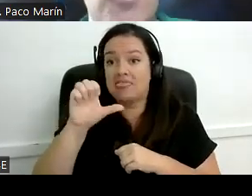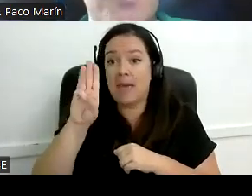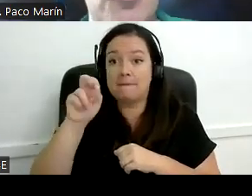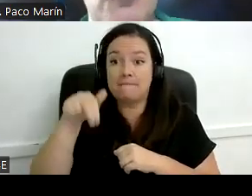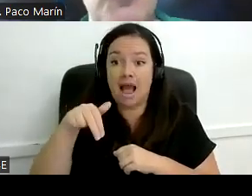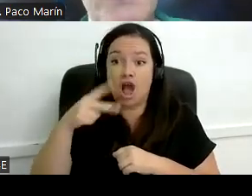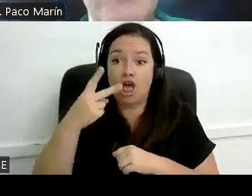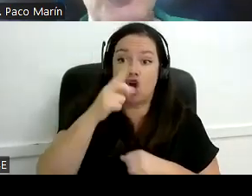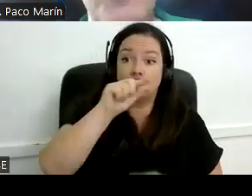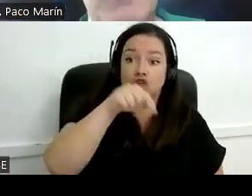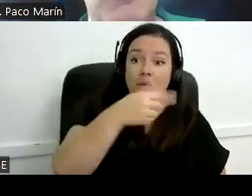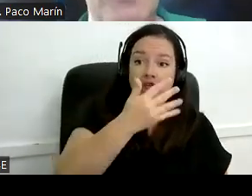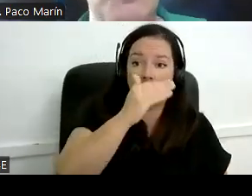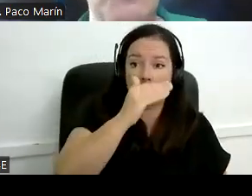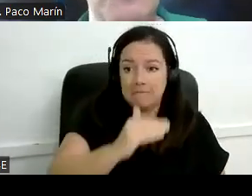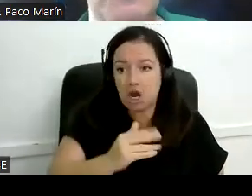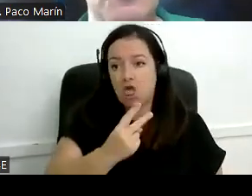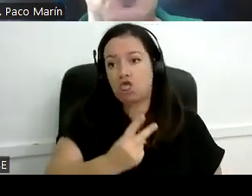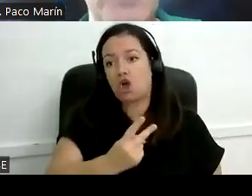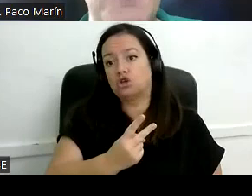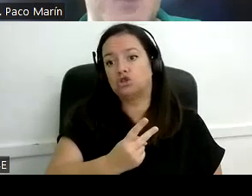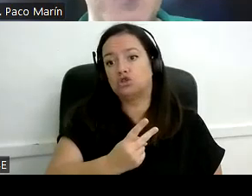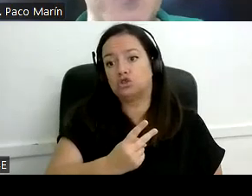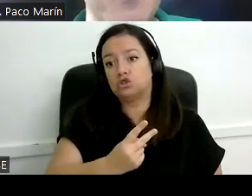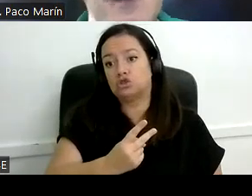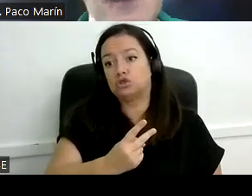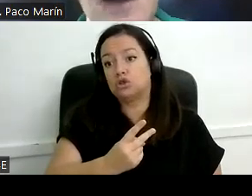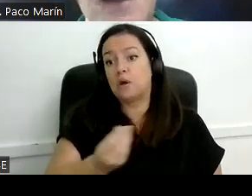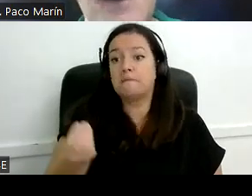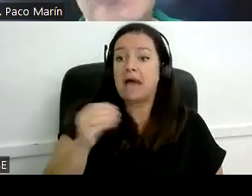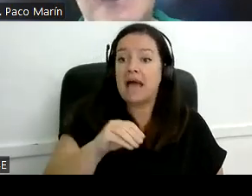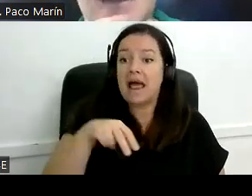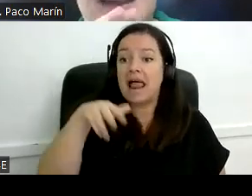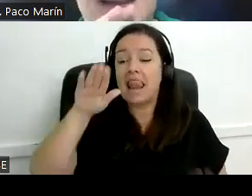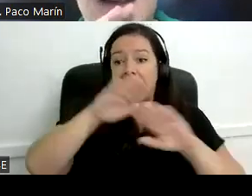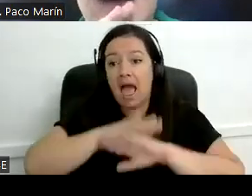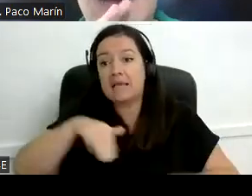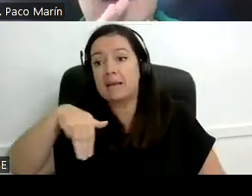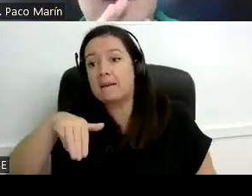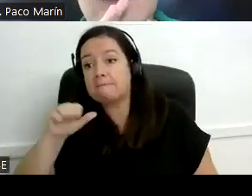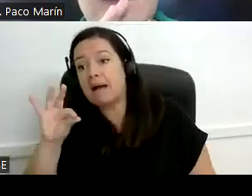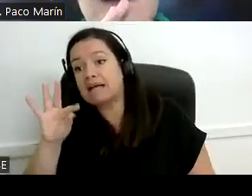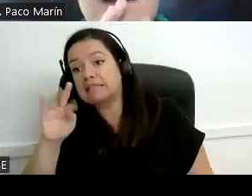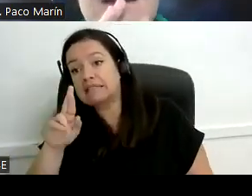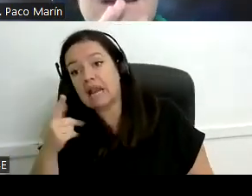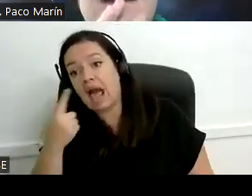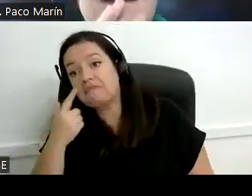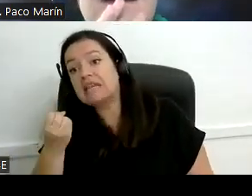lugar de 2,5, 2 miligramos, y poner un Nine Master, a ver qué tal reacciona.